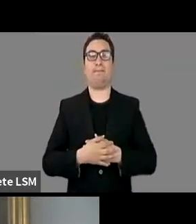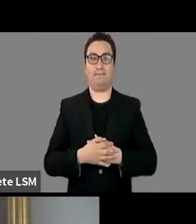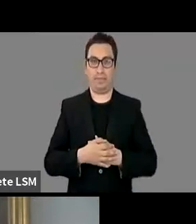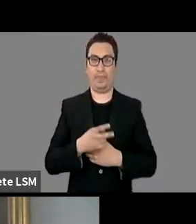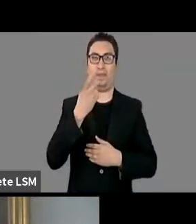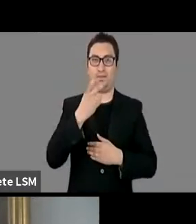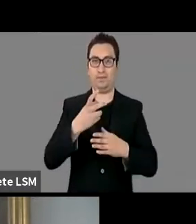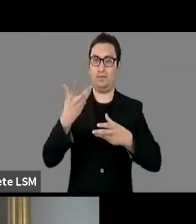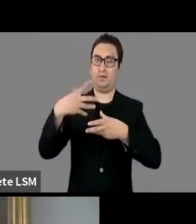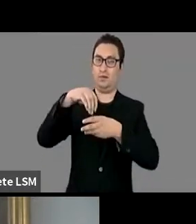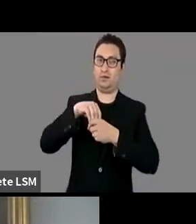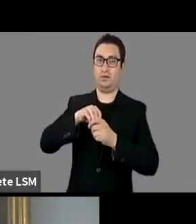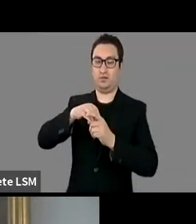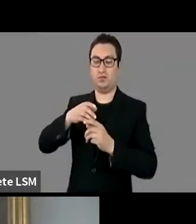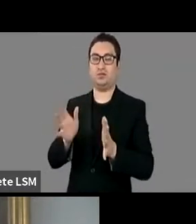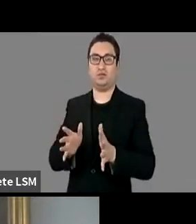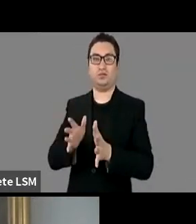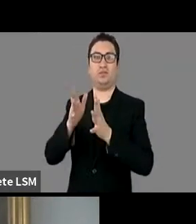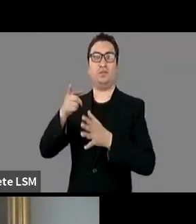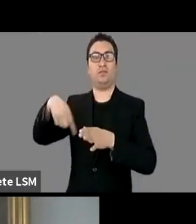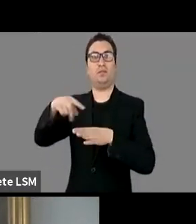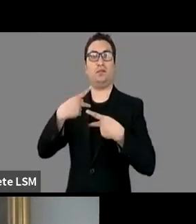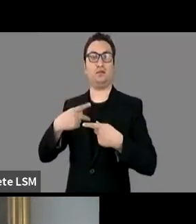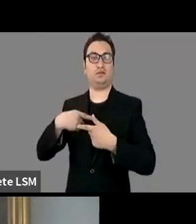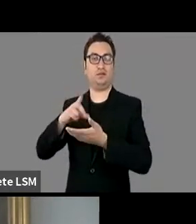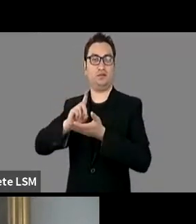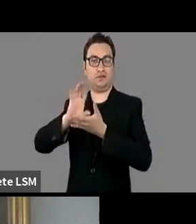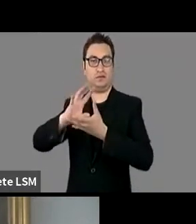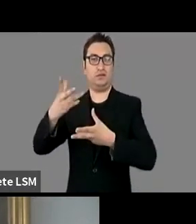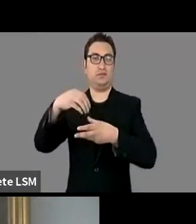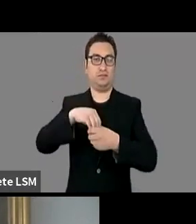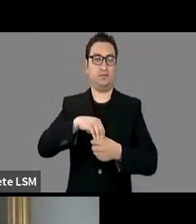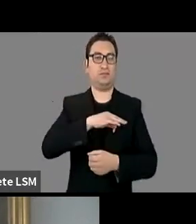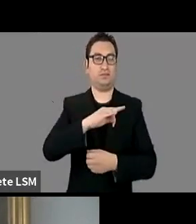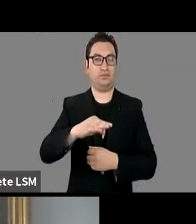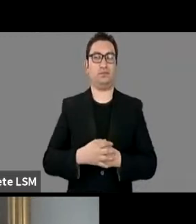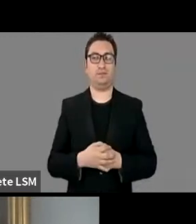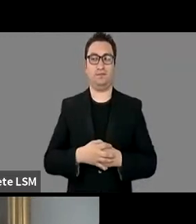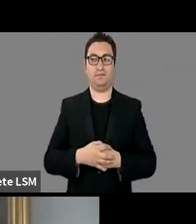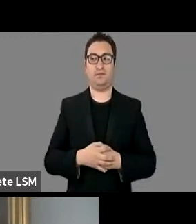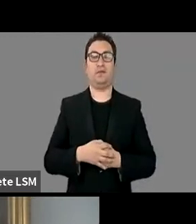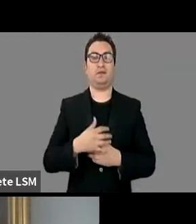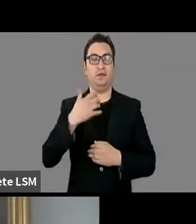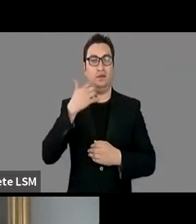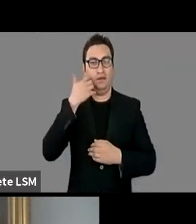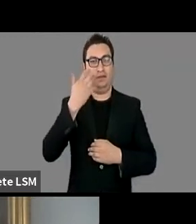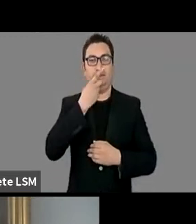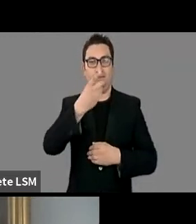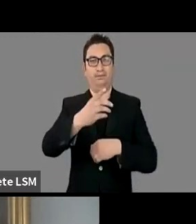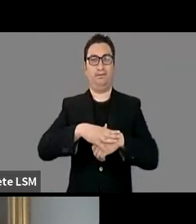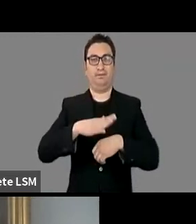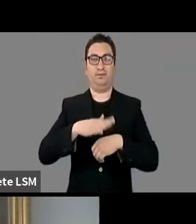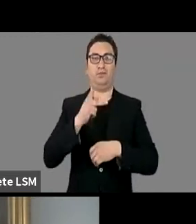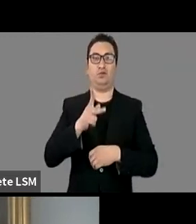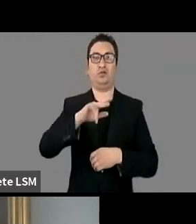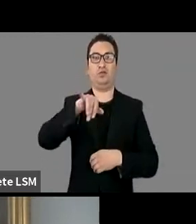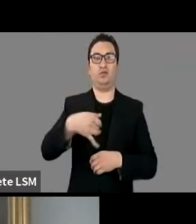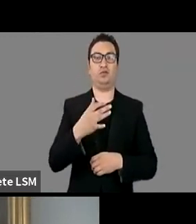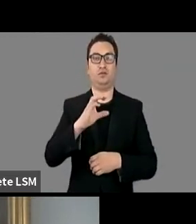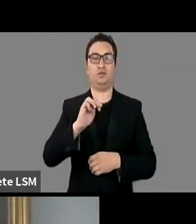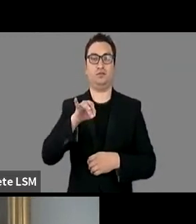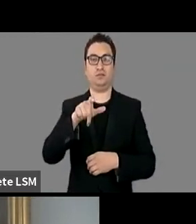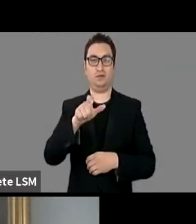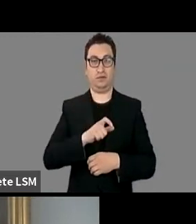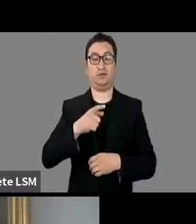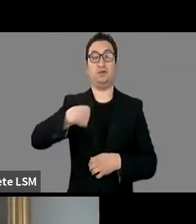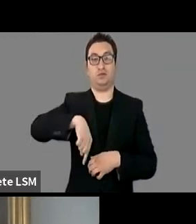a la sociedad de las personas con discapacidad. Quiero comentarles que en el Poder Judicial de la ciudad tenemos el Comité para